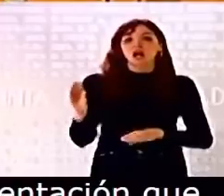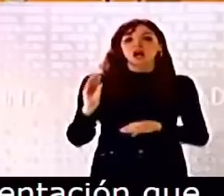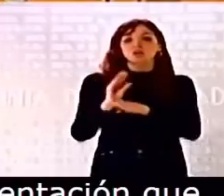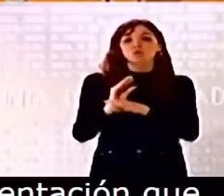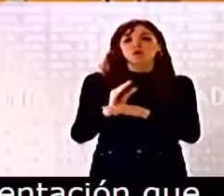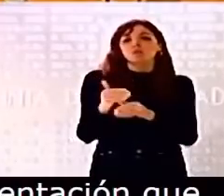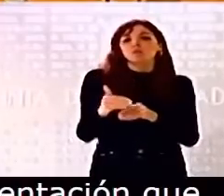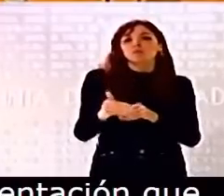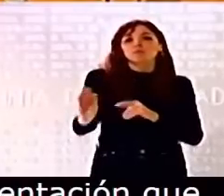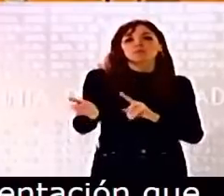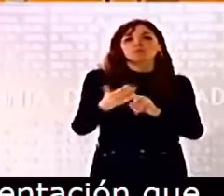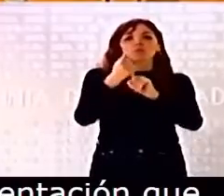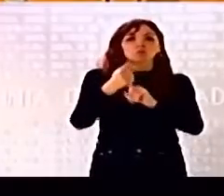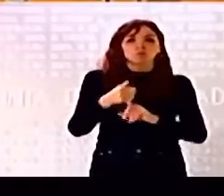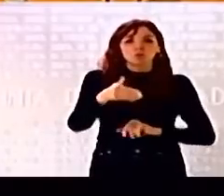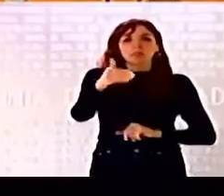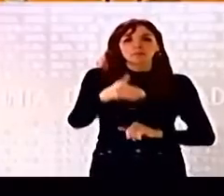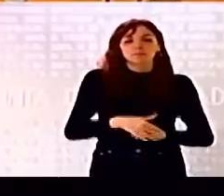afectados.